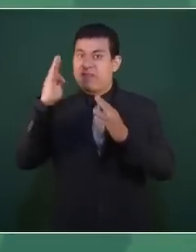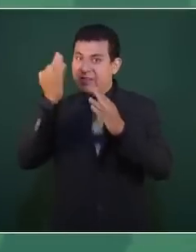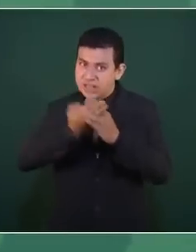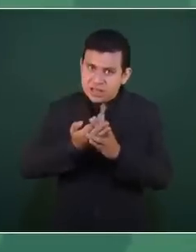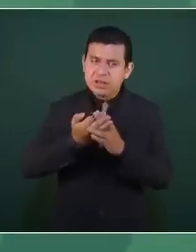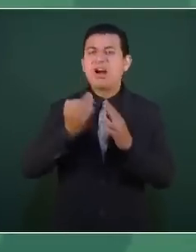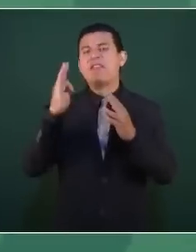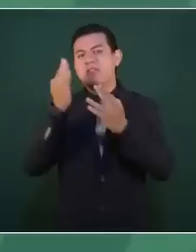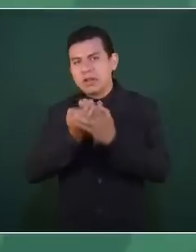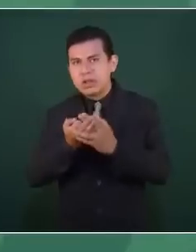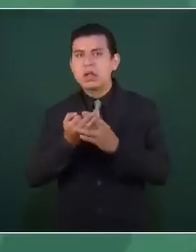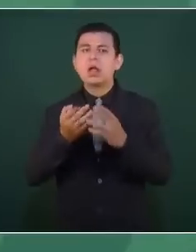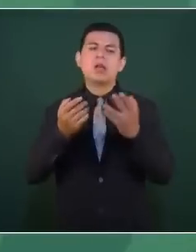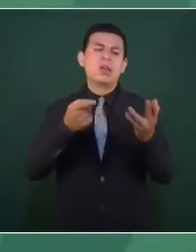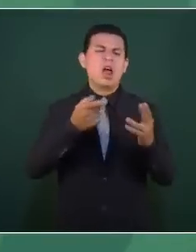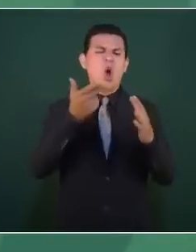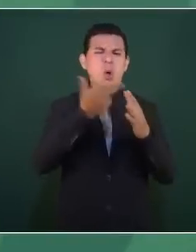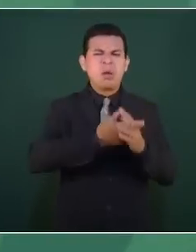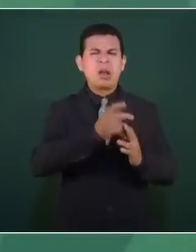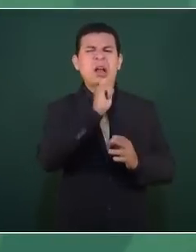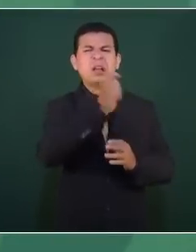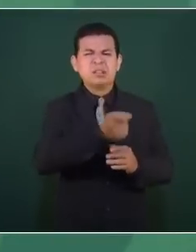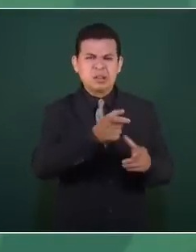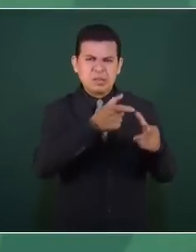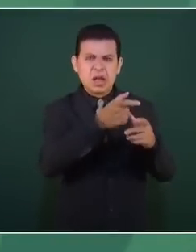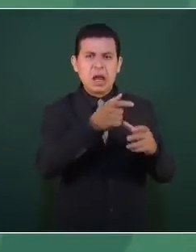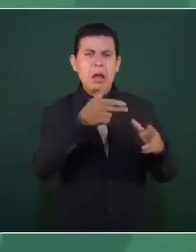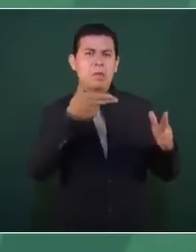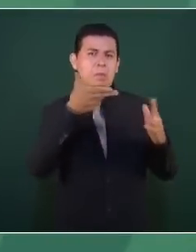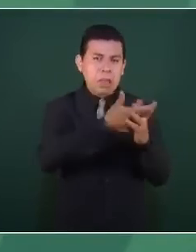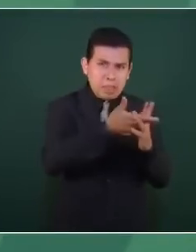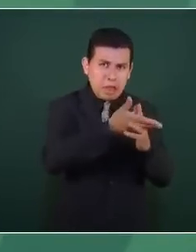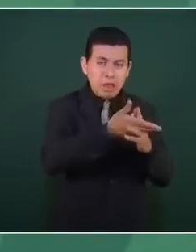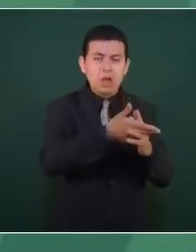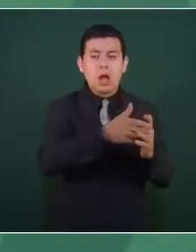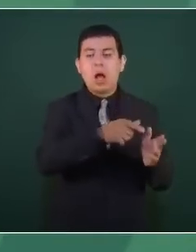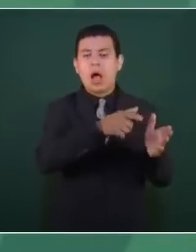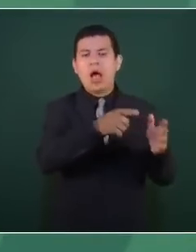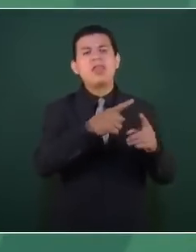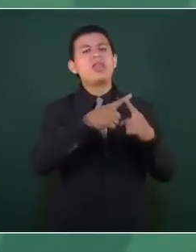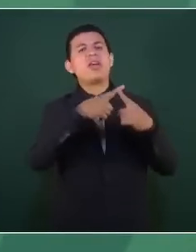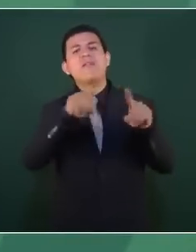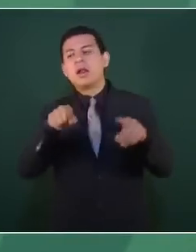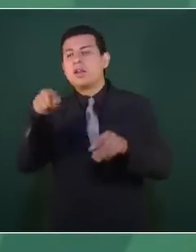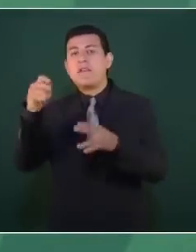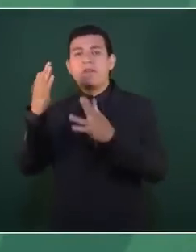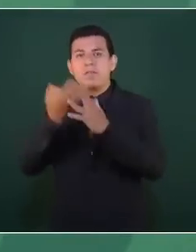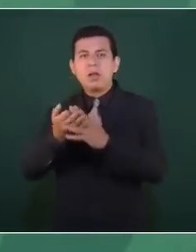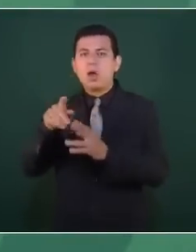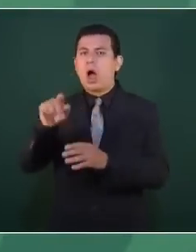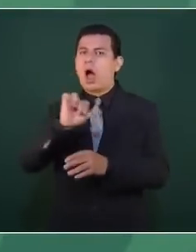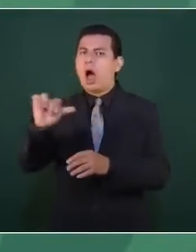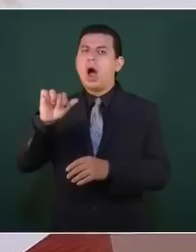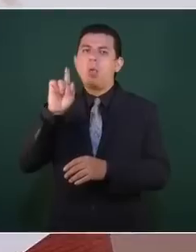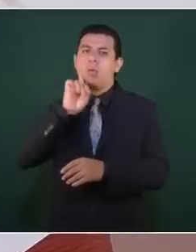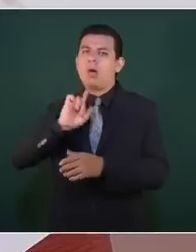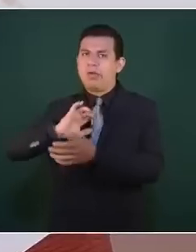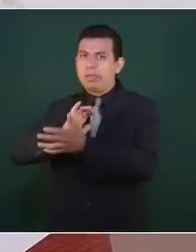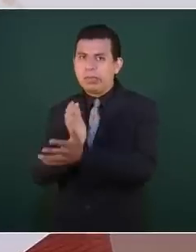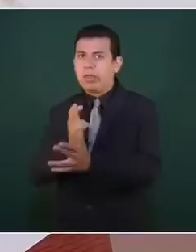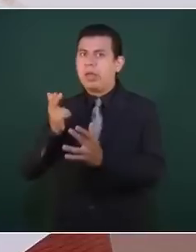es un homicidio y lo que es un feminicidio. Entonces, ya hay más denuncias, sí, y hay